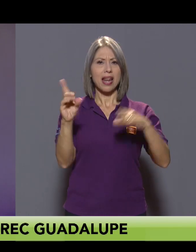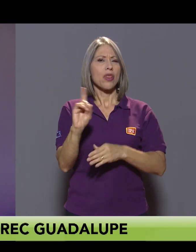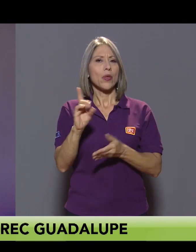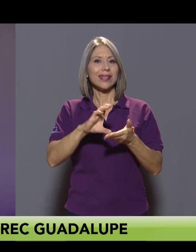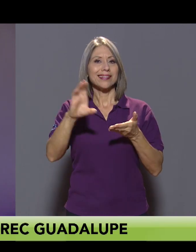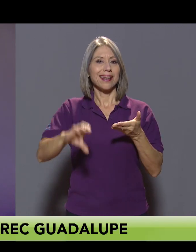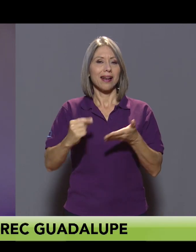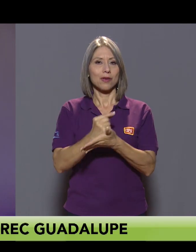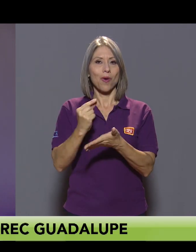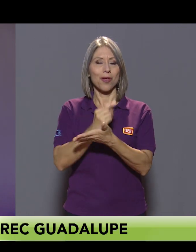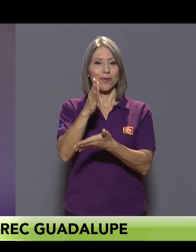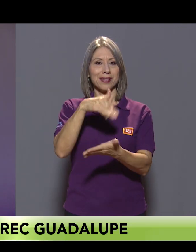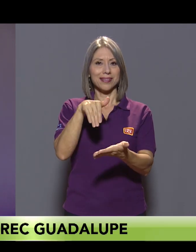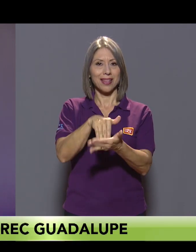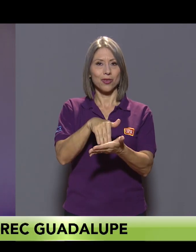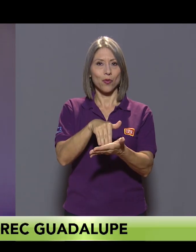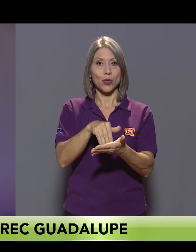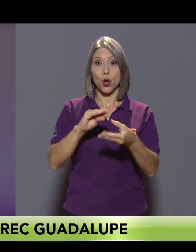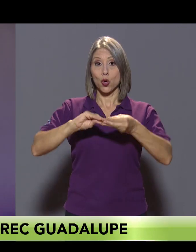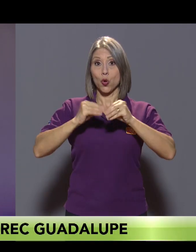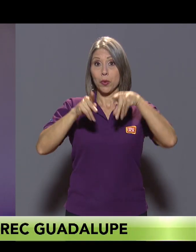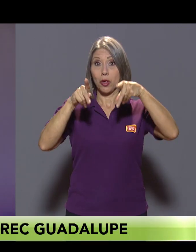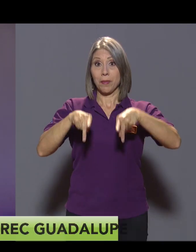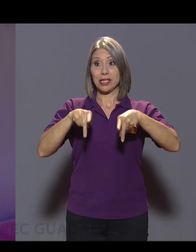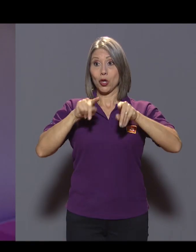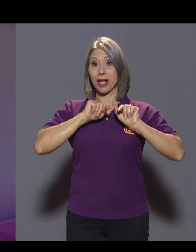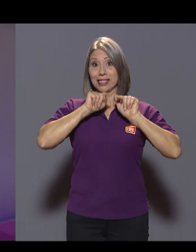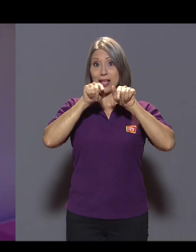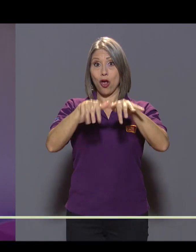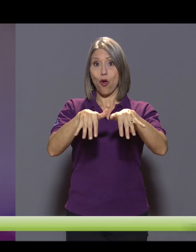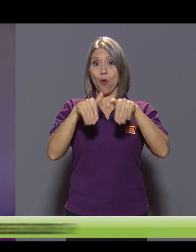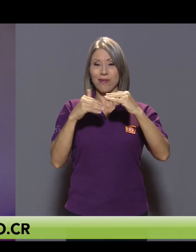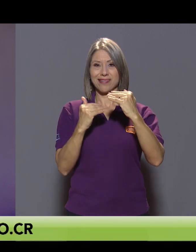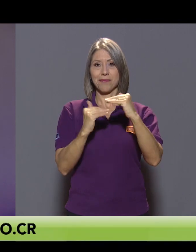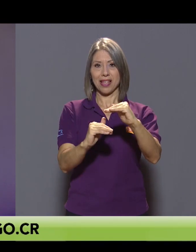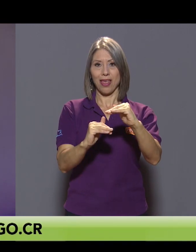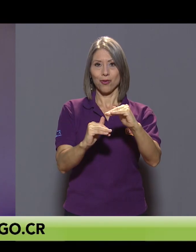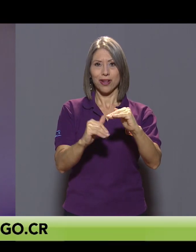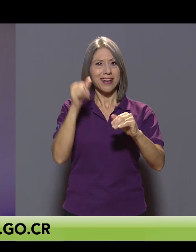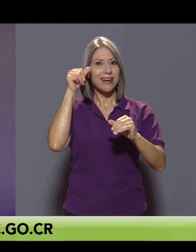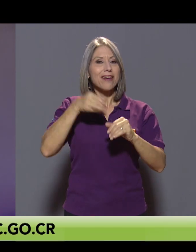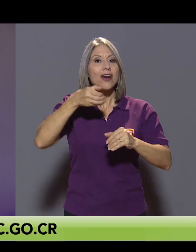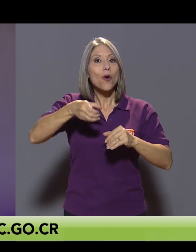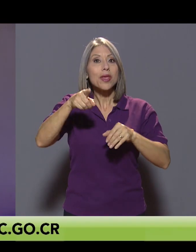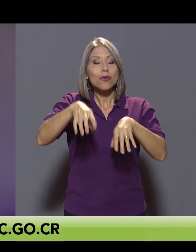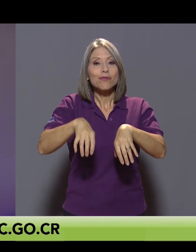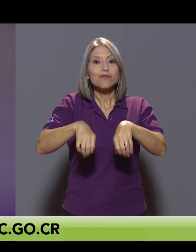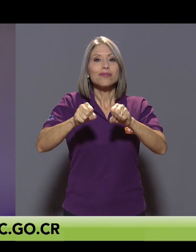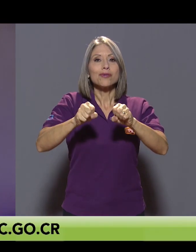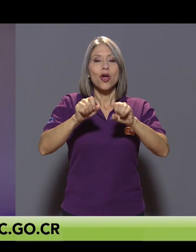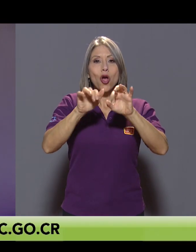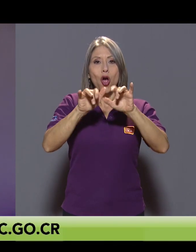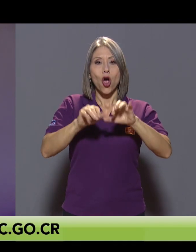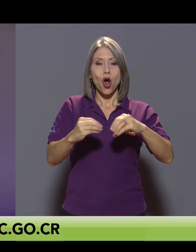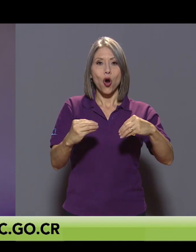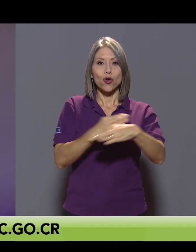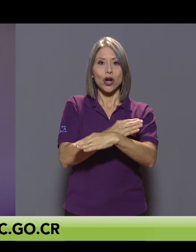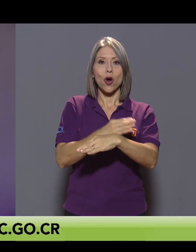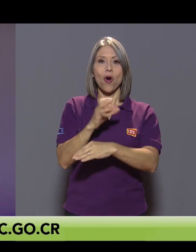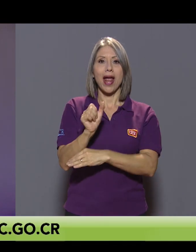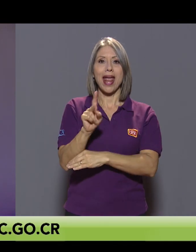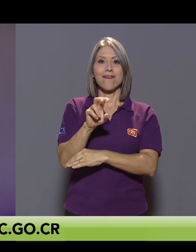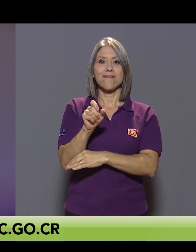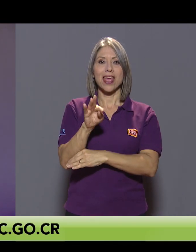del CENAREC en Guadalupe Centro. El cupo es limitado, por eso le recomiendo apartar su campo desde ya enviando un correo electrónico a